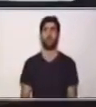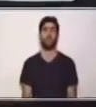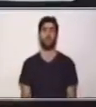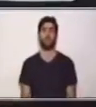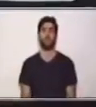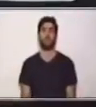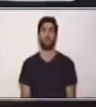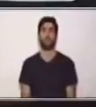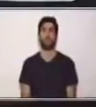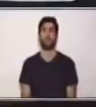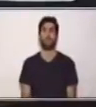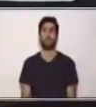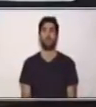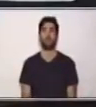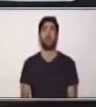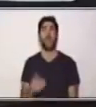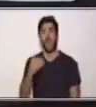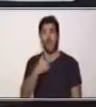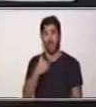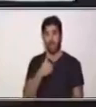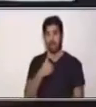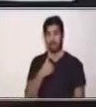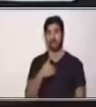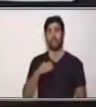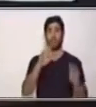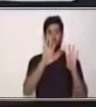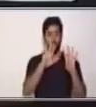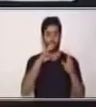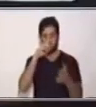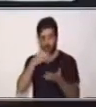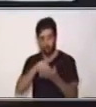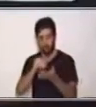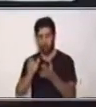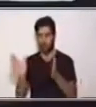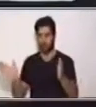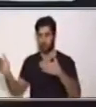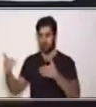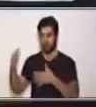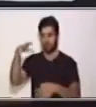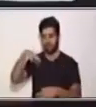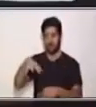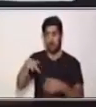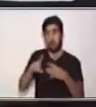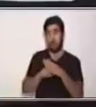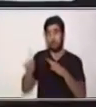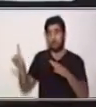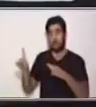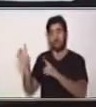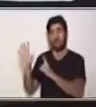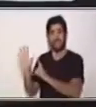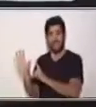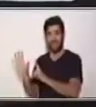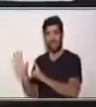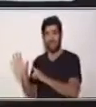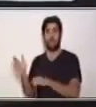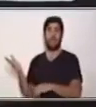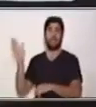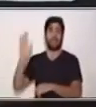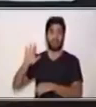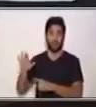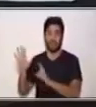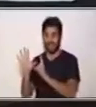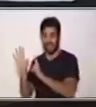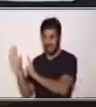Dice, la operación. Hay 9 cerdos en un corral, se salen 6 cerdos, y después